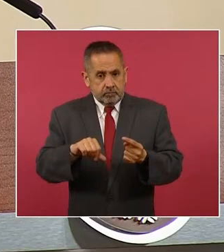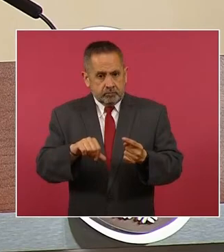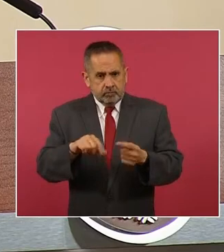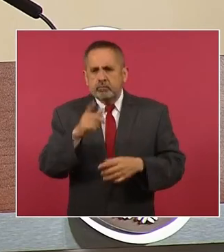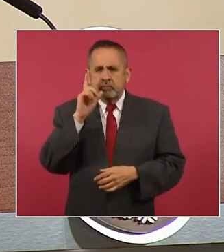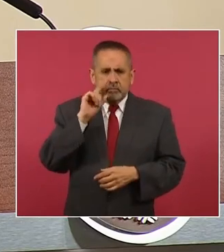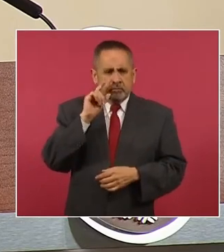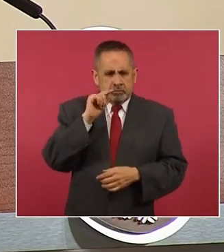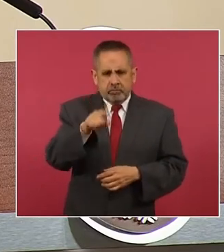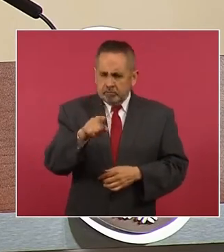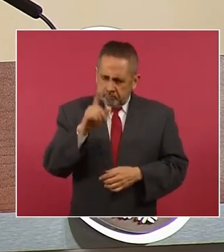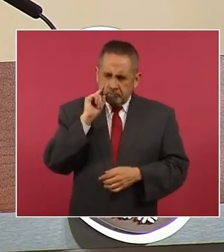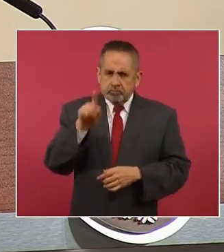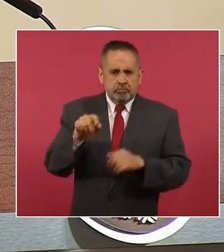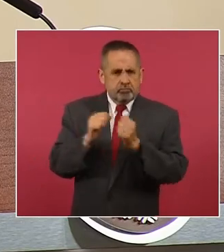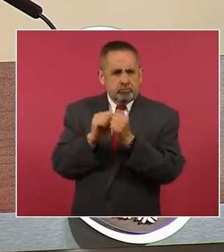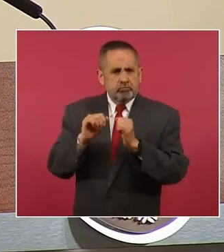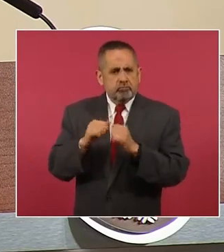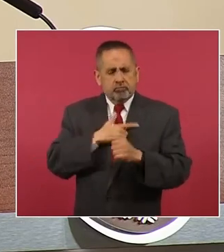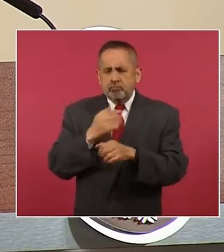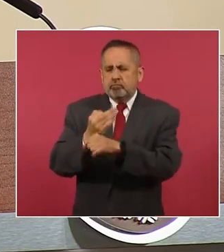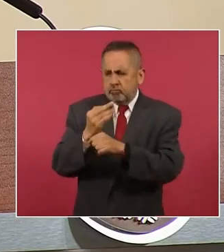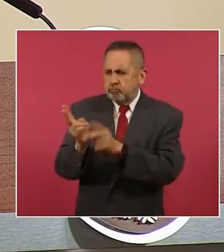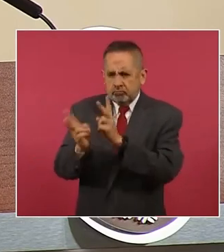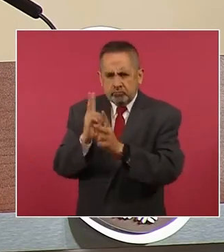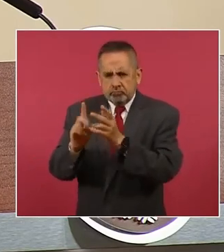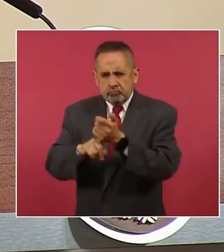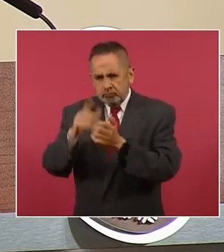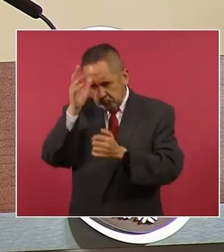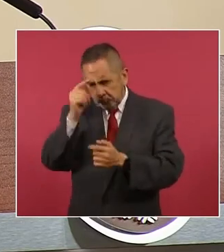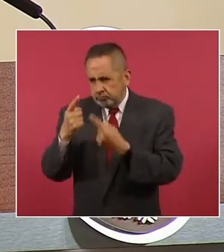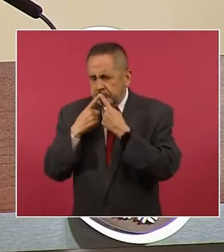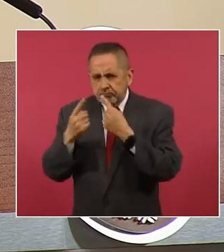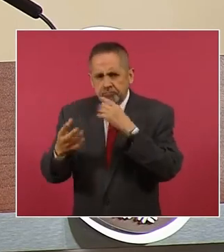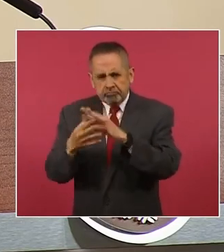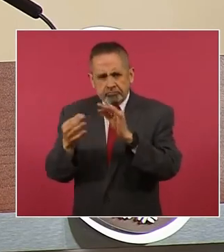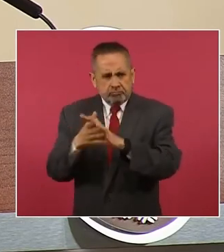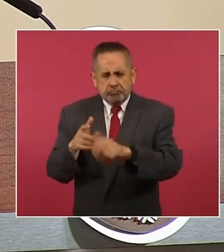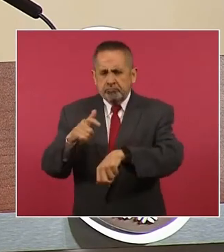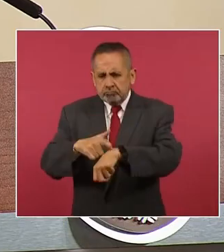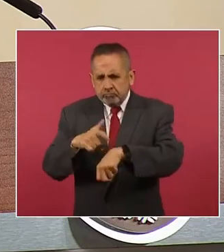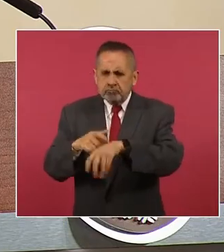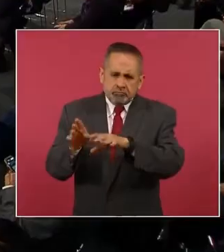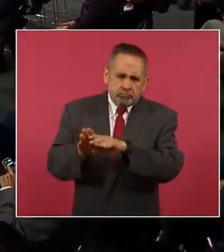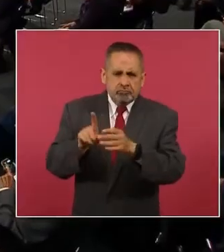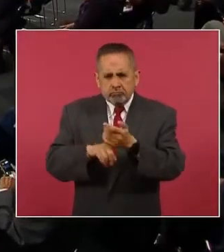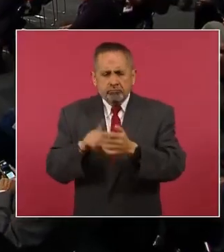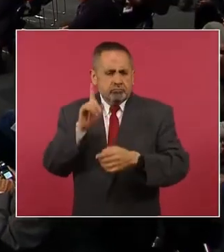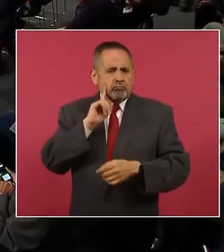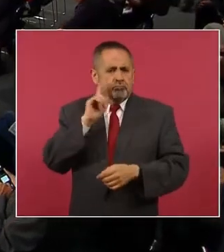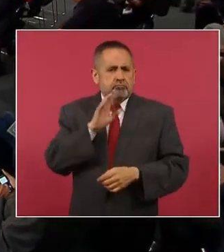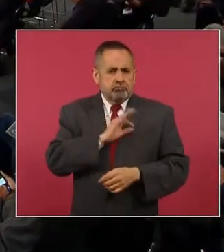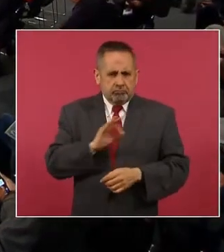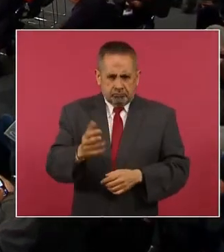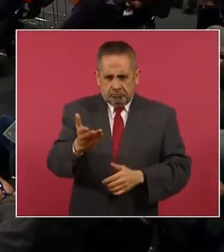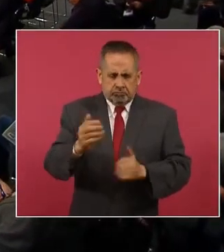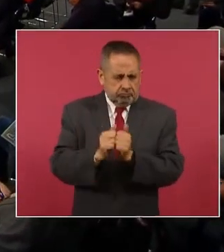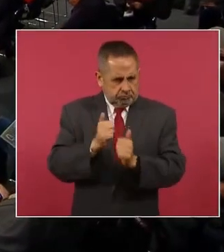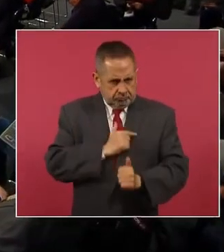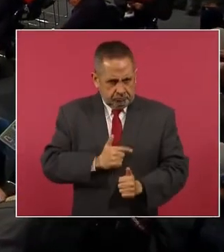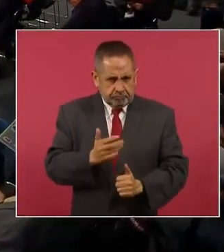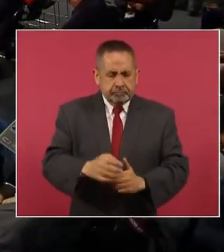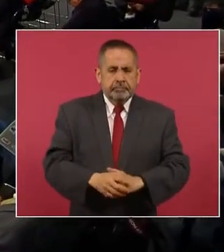entonces mañana con mucho gusto. Si quiere, nos ponemos de acuerdo enseguida en la hora y mañana puede ser. Con mucho